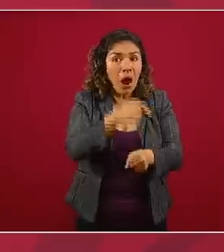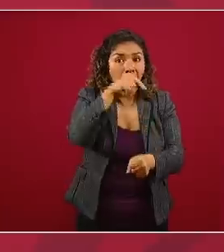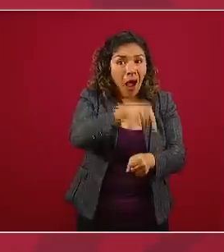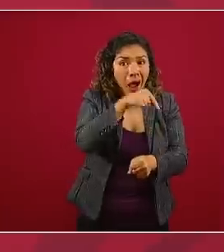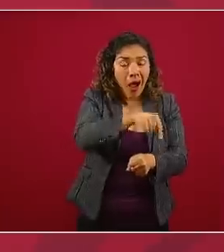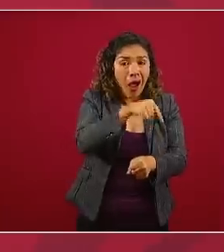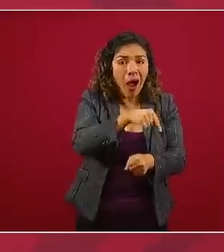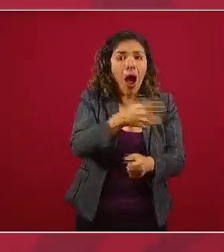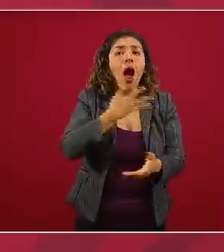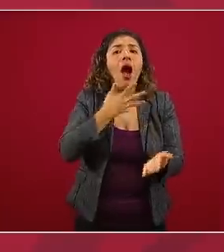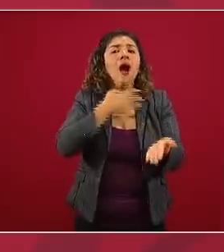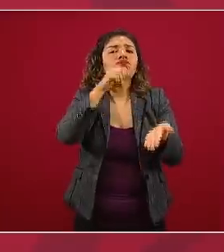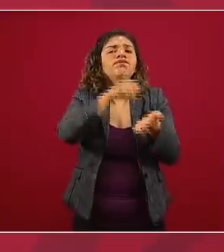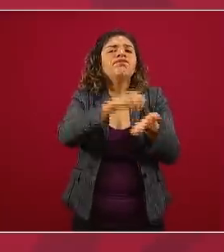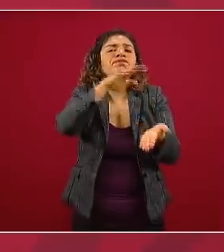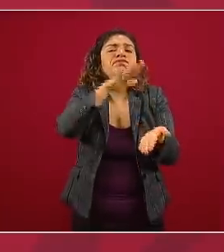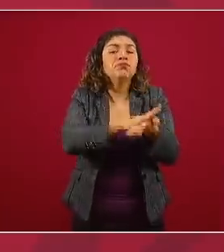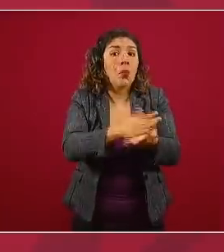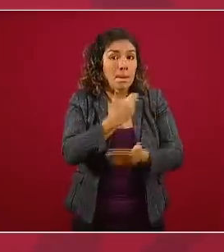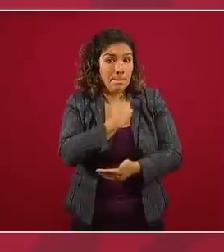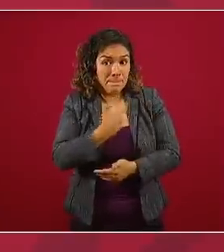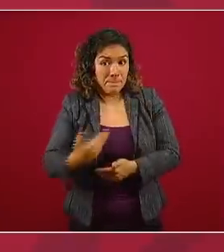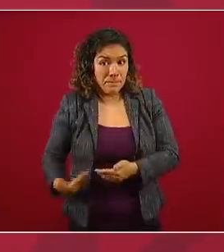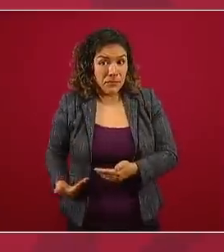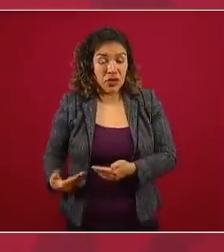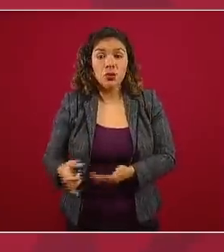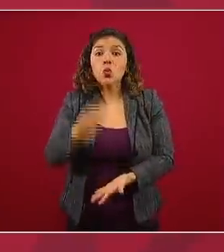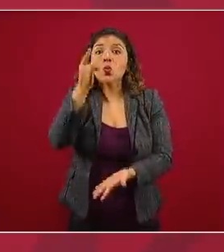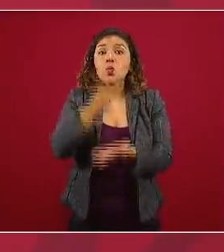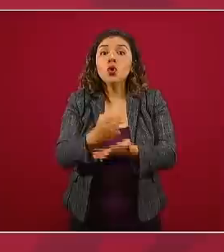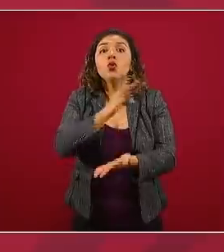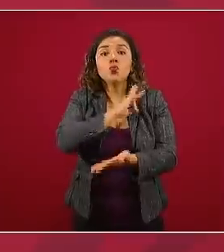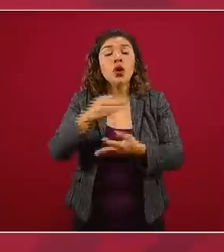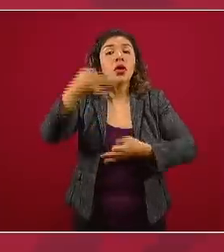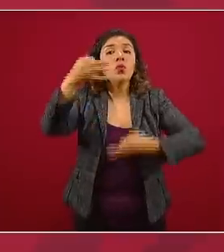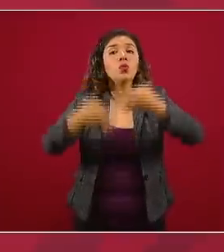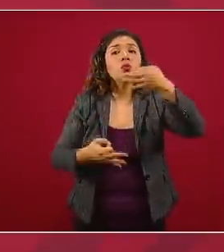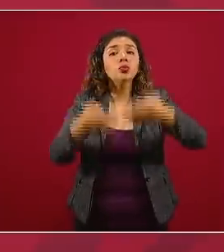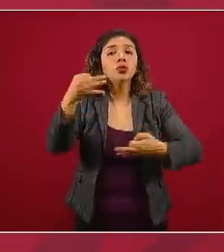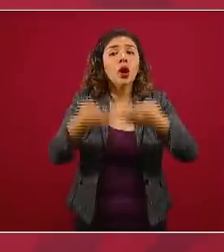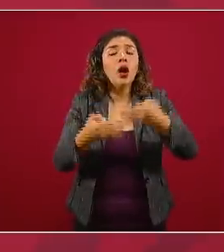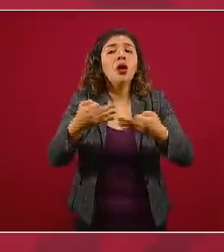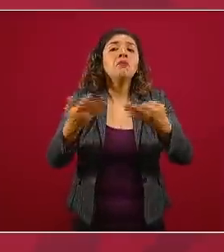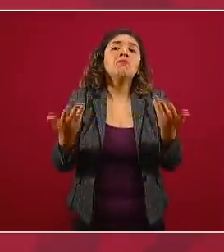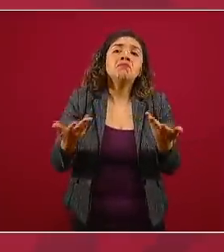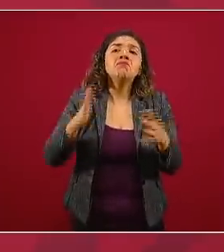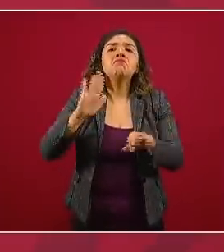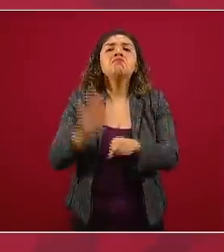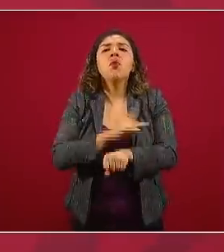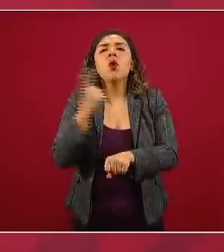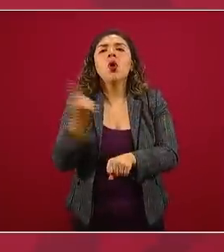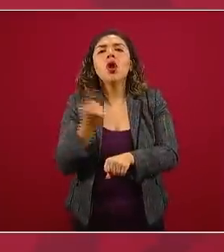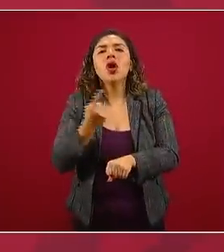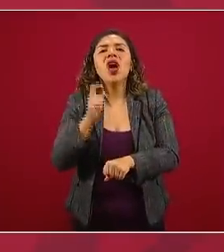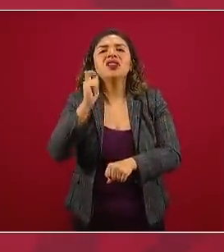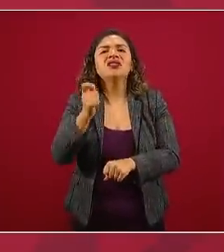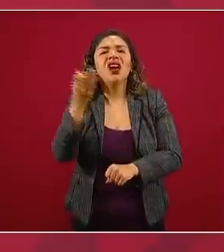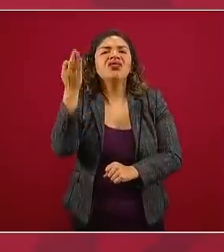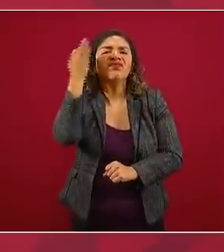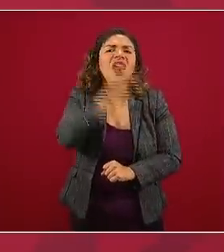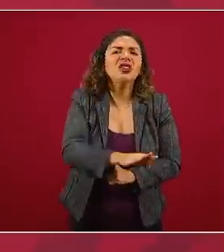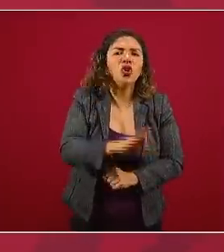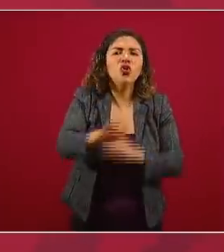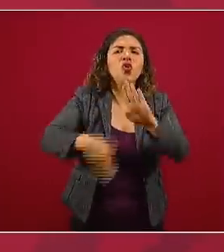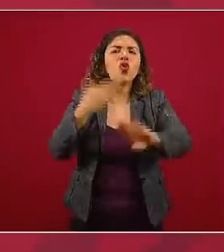quedó establecido de que el presidente sólo puede ser juzgado x traición a la